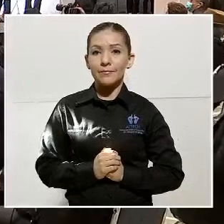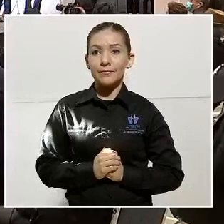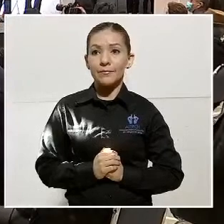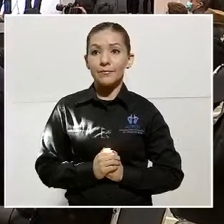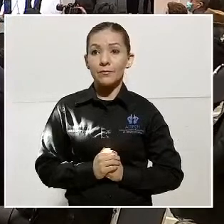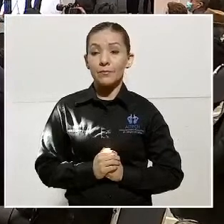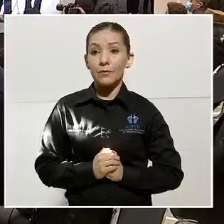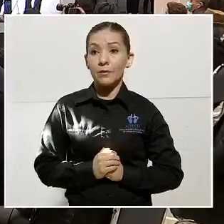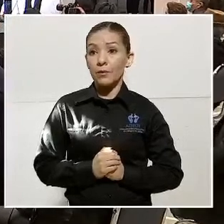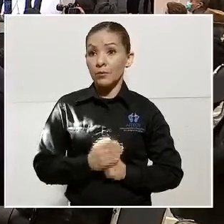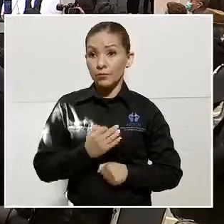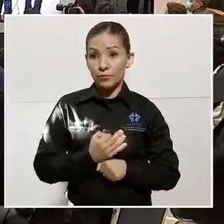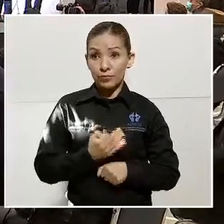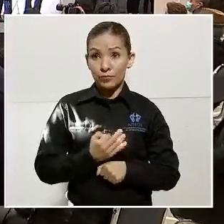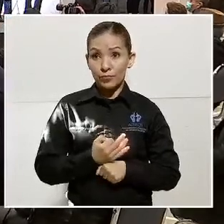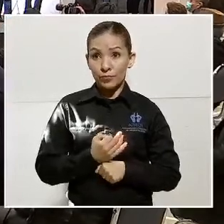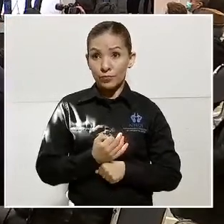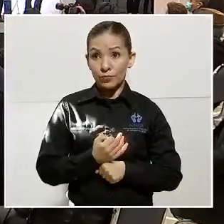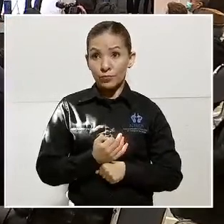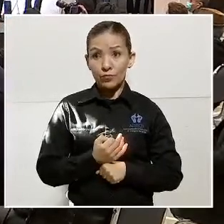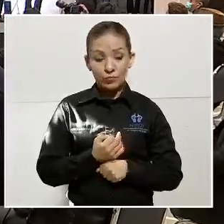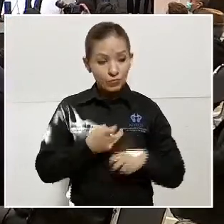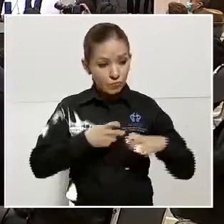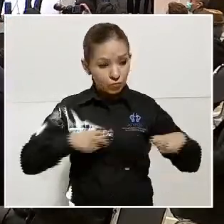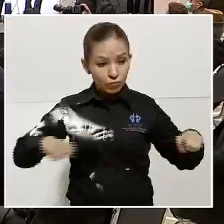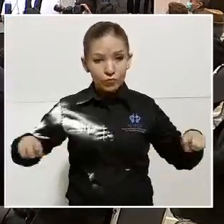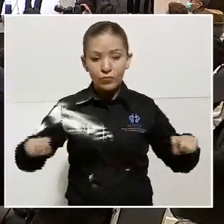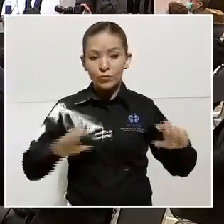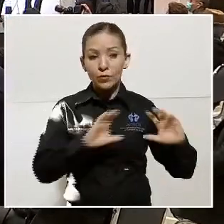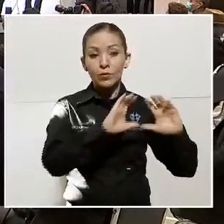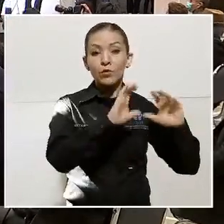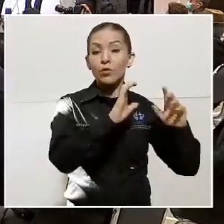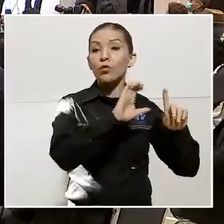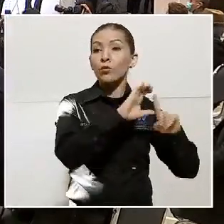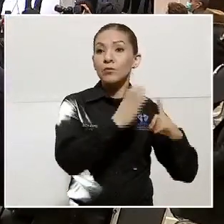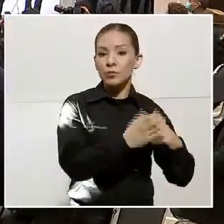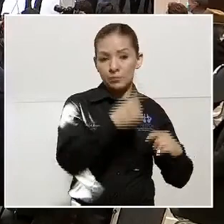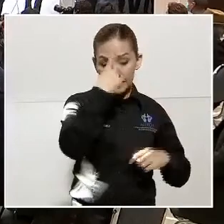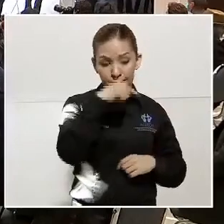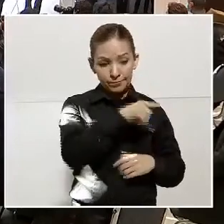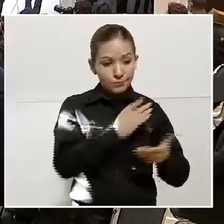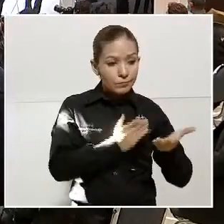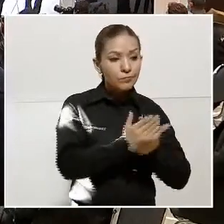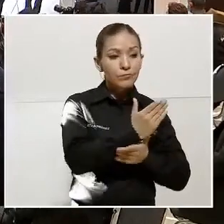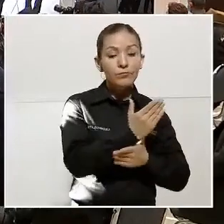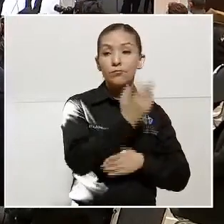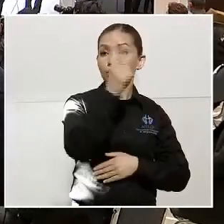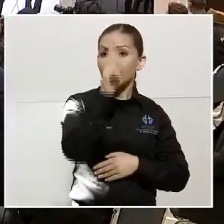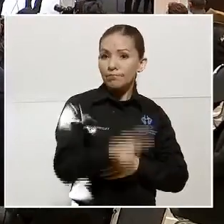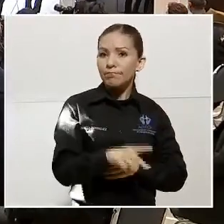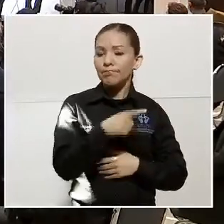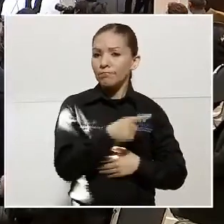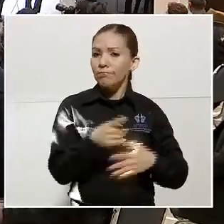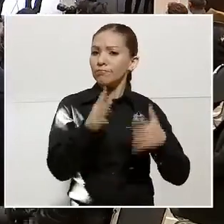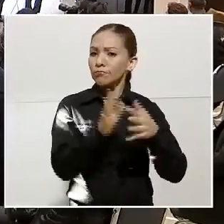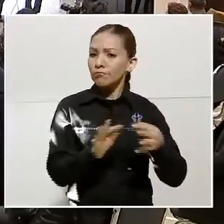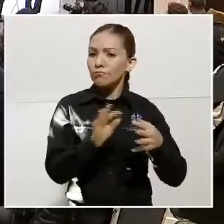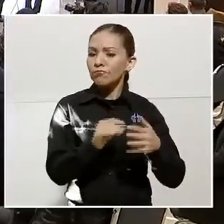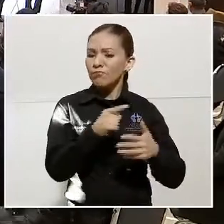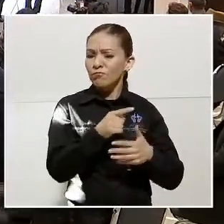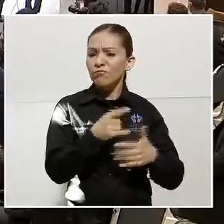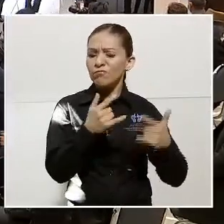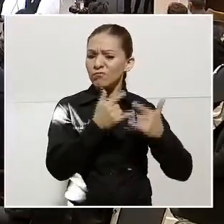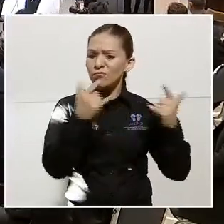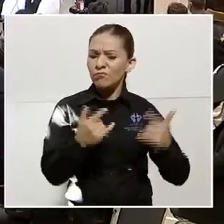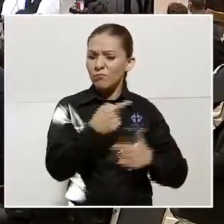De esta reunión, instalación de la Comisión para el Acceso a la Verdad, el esclarecimiento histórico y el impulso